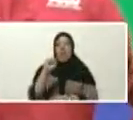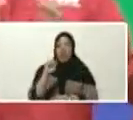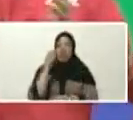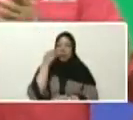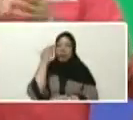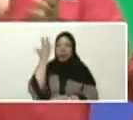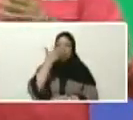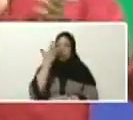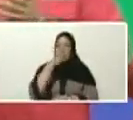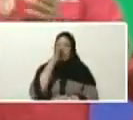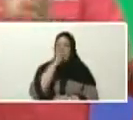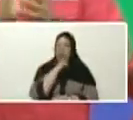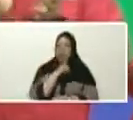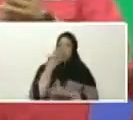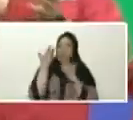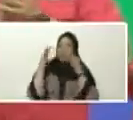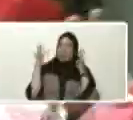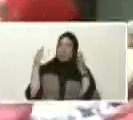Santos.